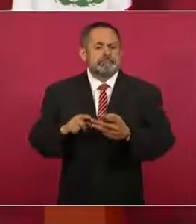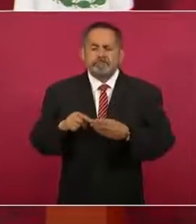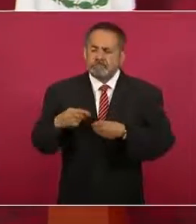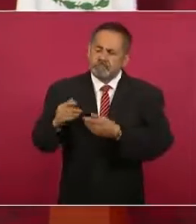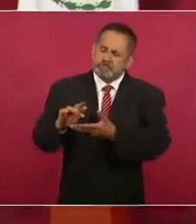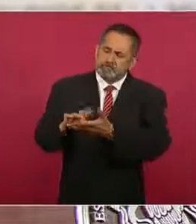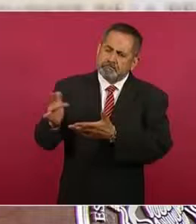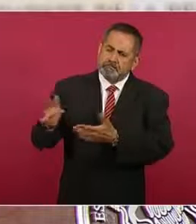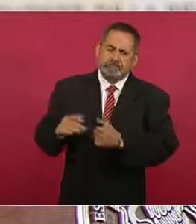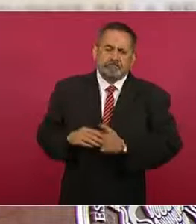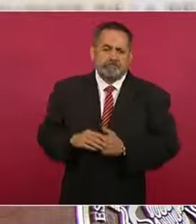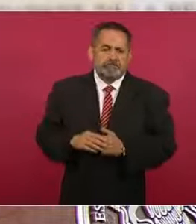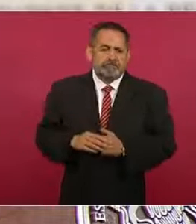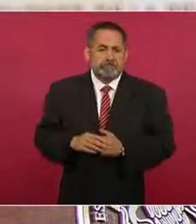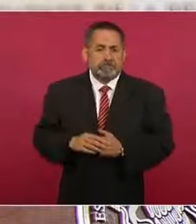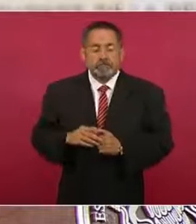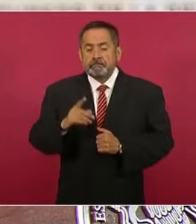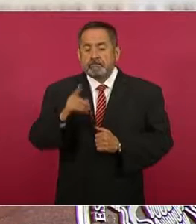de